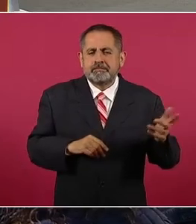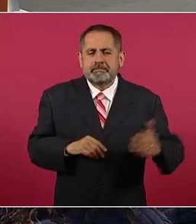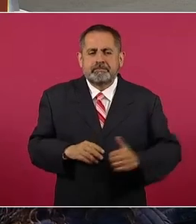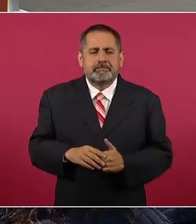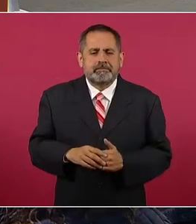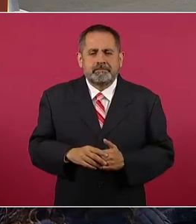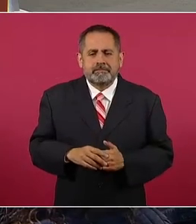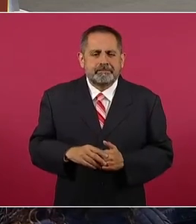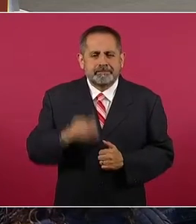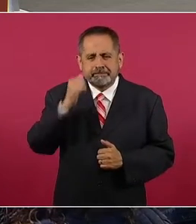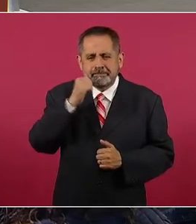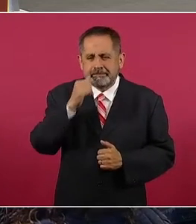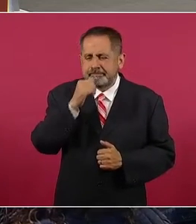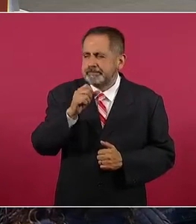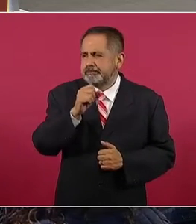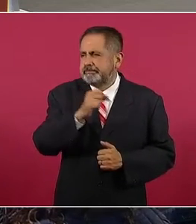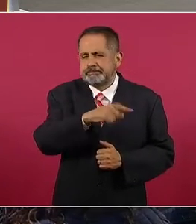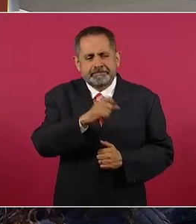pues siempre